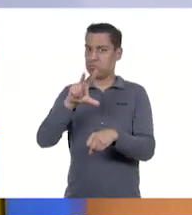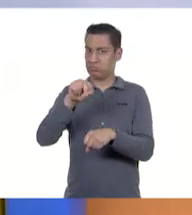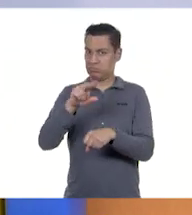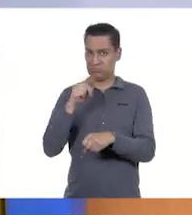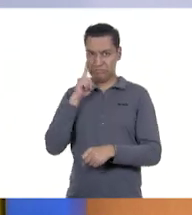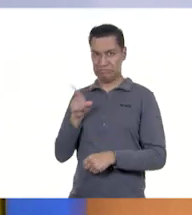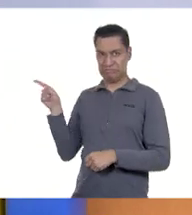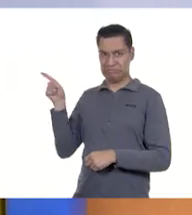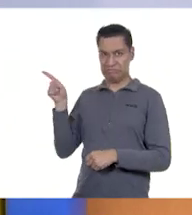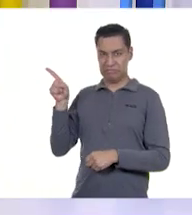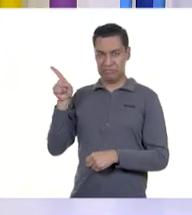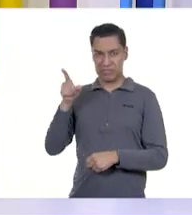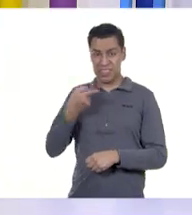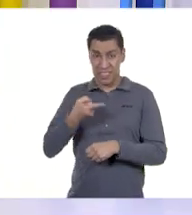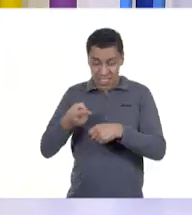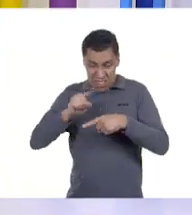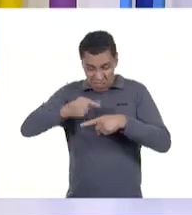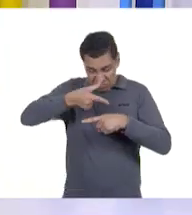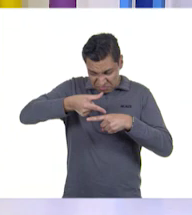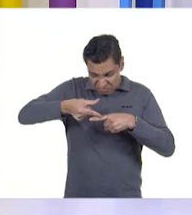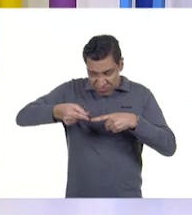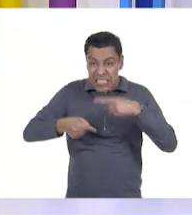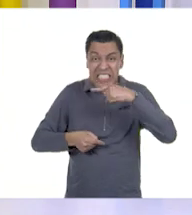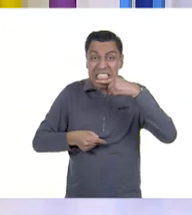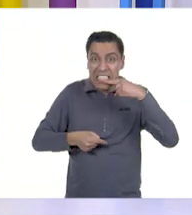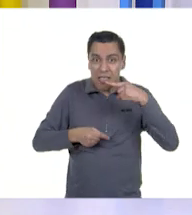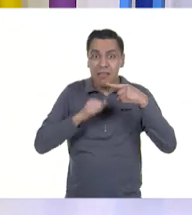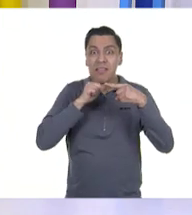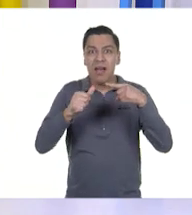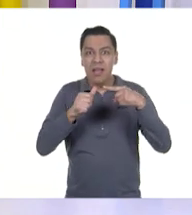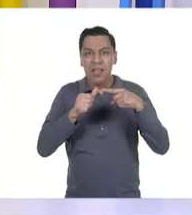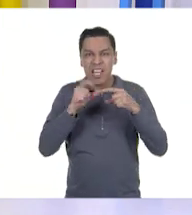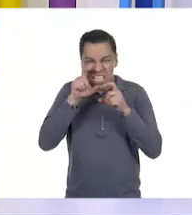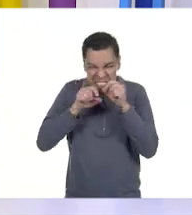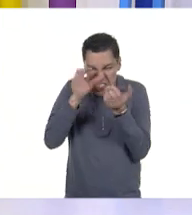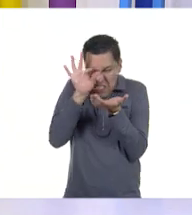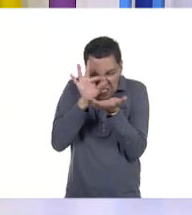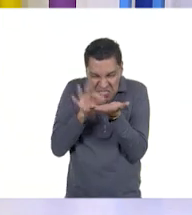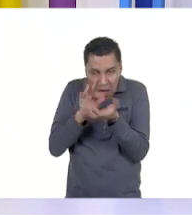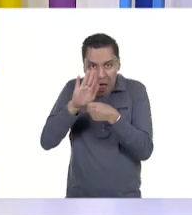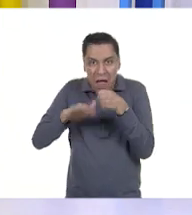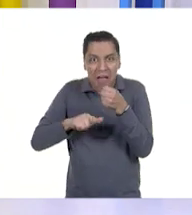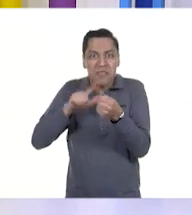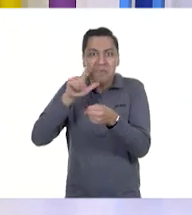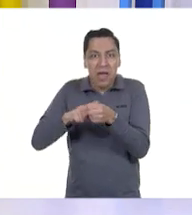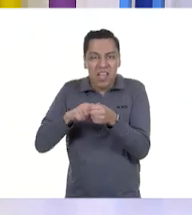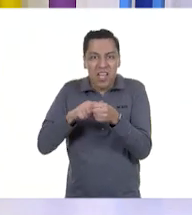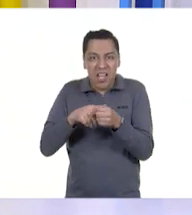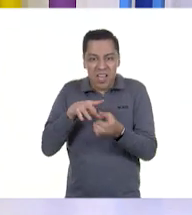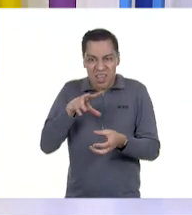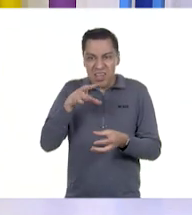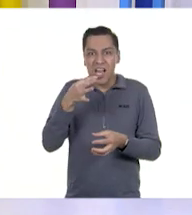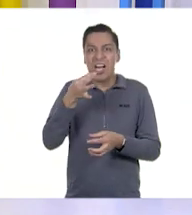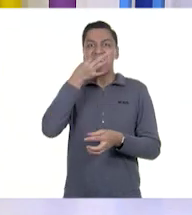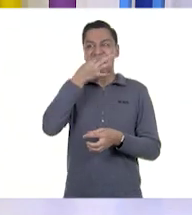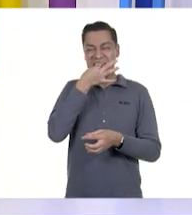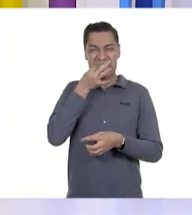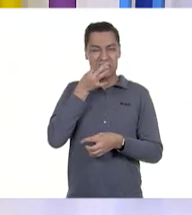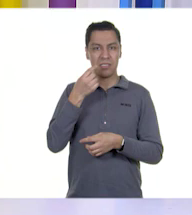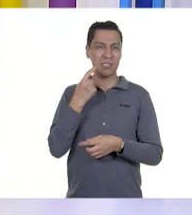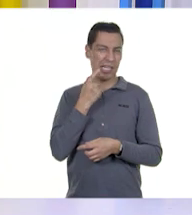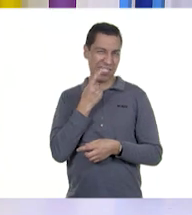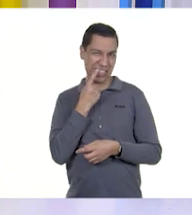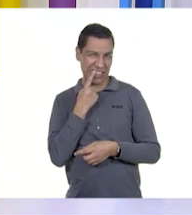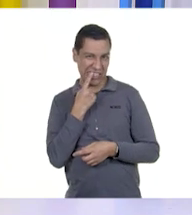por parte de la boca. Sí, y además es muy doloroso cuando algún diente o alguna parte, una pieza dental está en muy